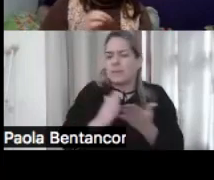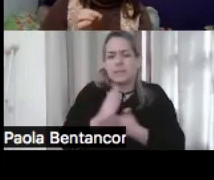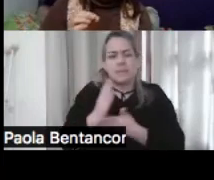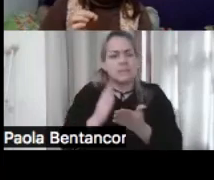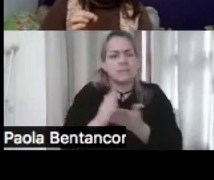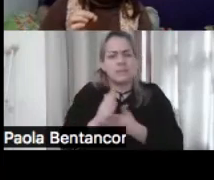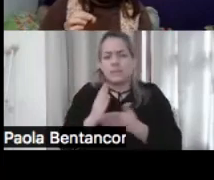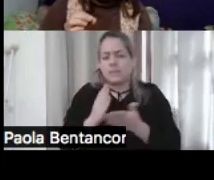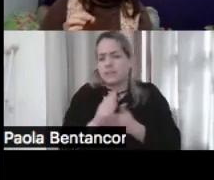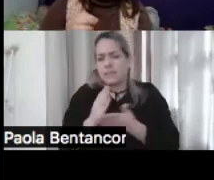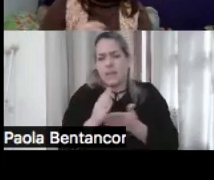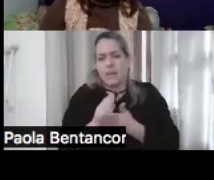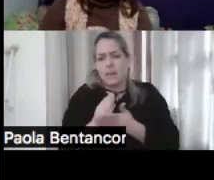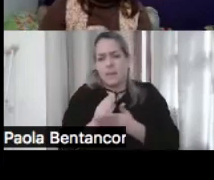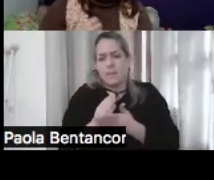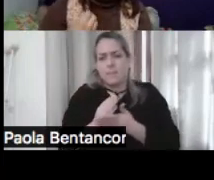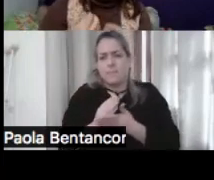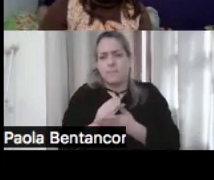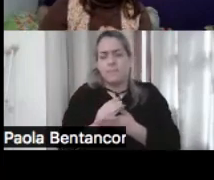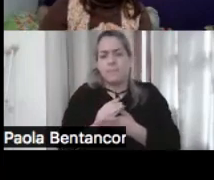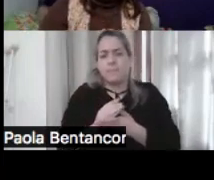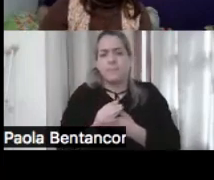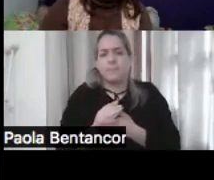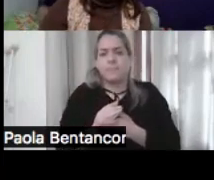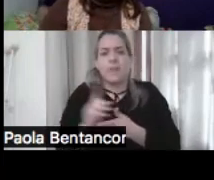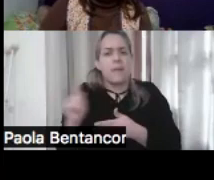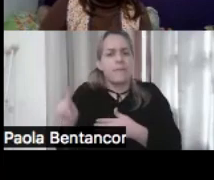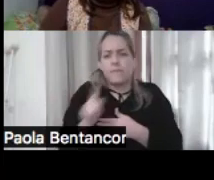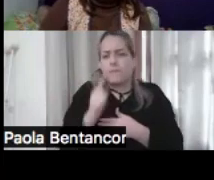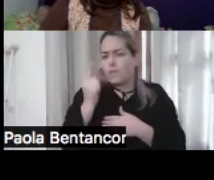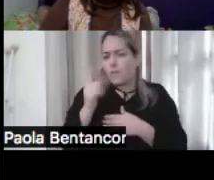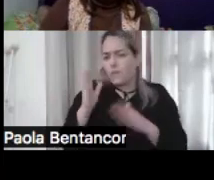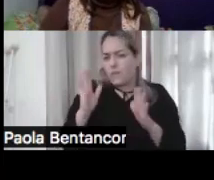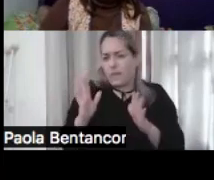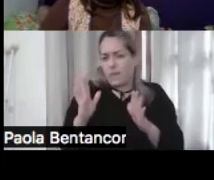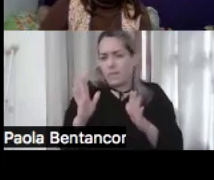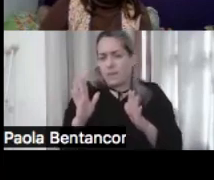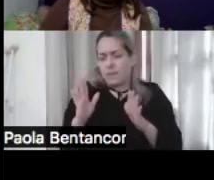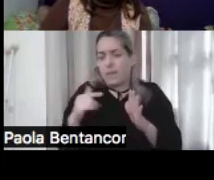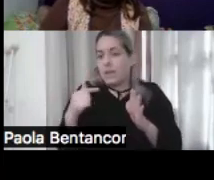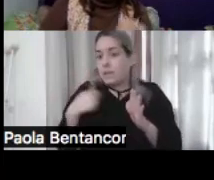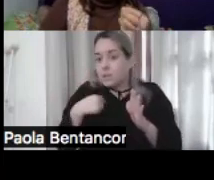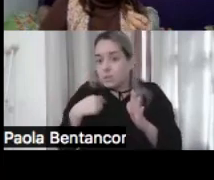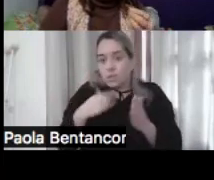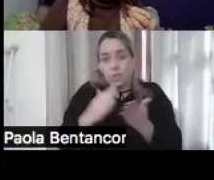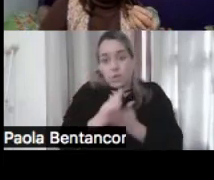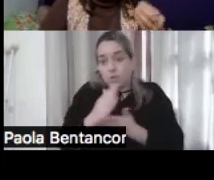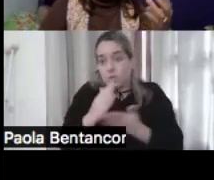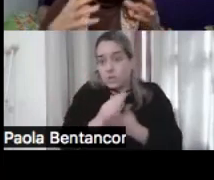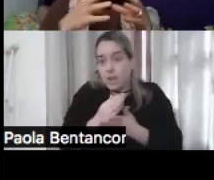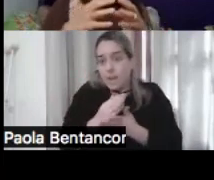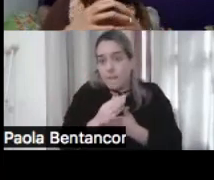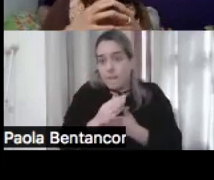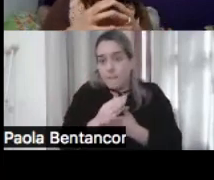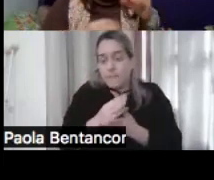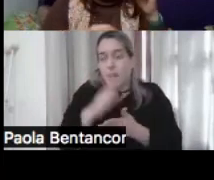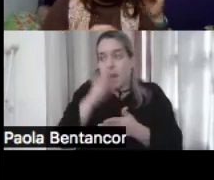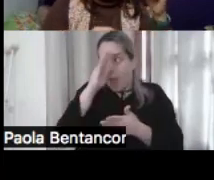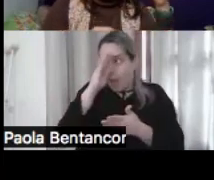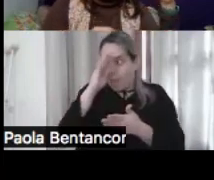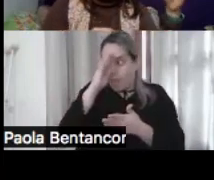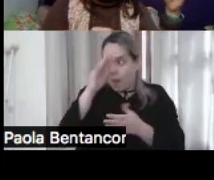tiene un rol fundamental y es una disciplina de la cual me nutro en muchas ocasiones para,